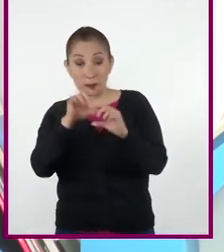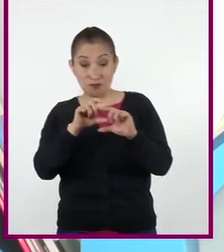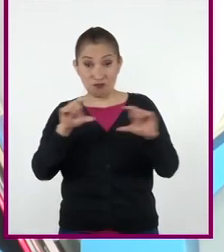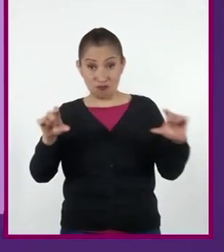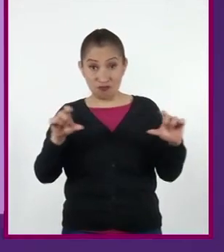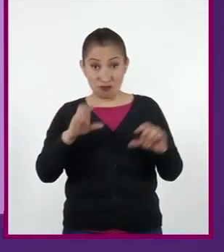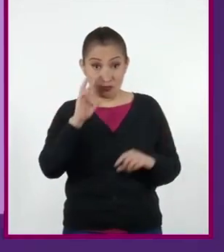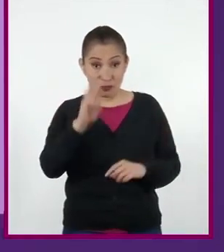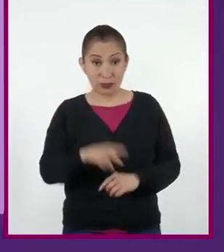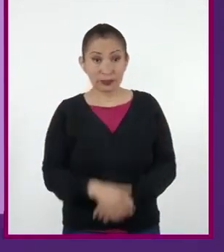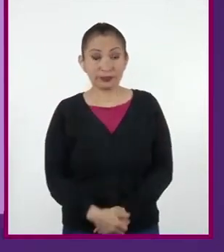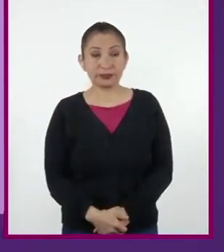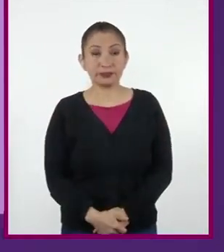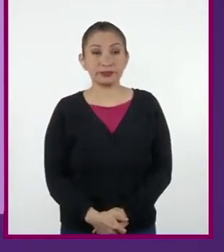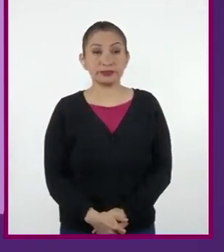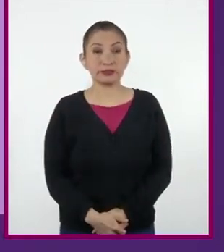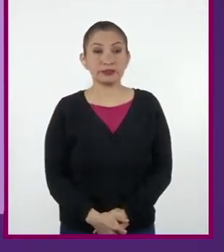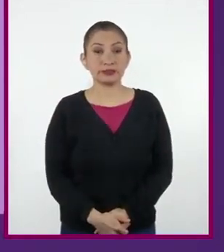pantalla?